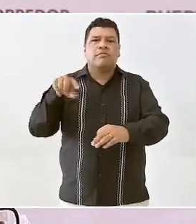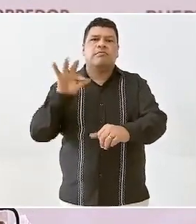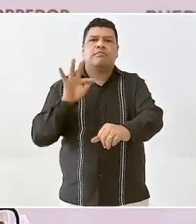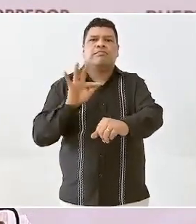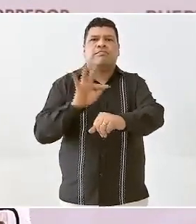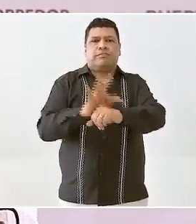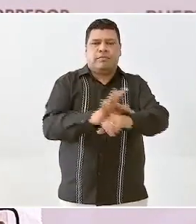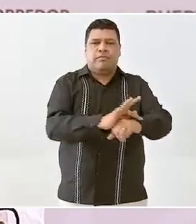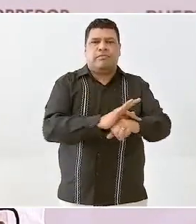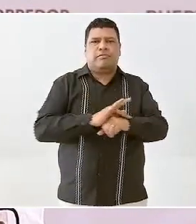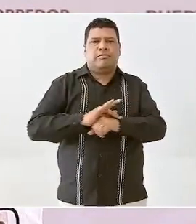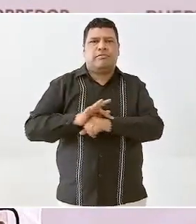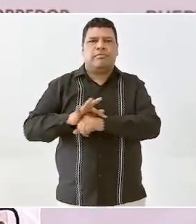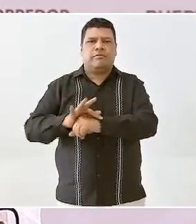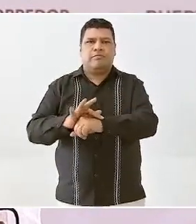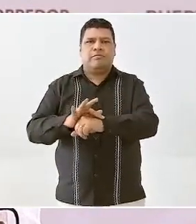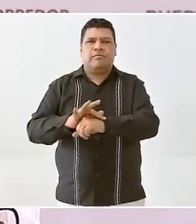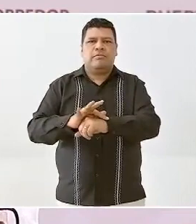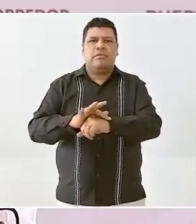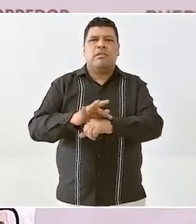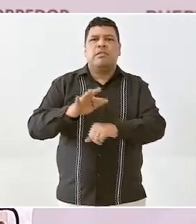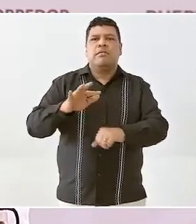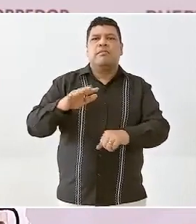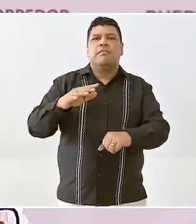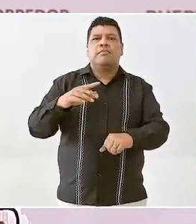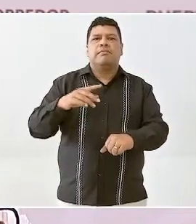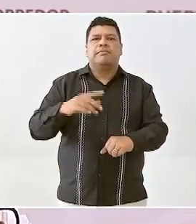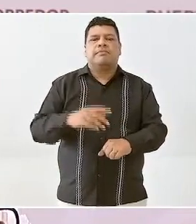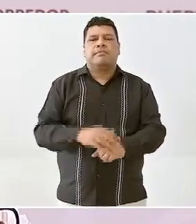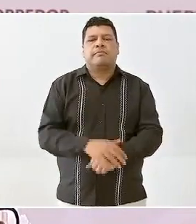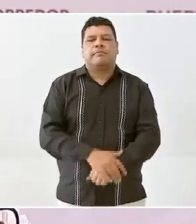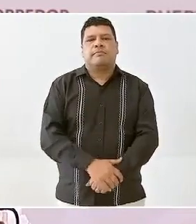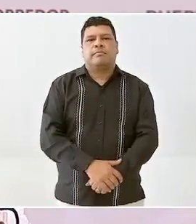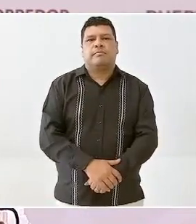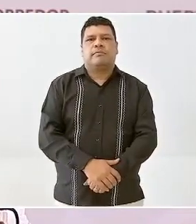por su estrechez,